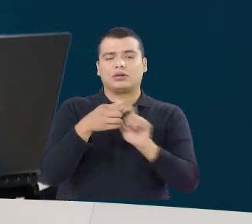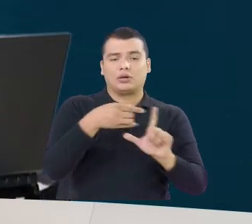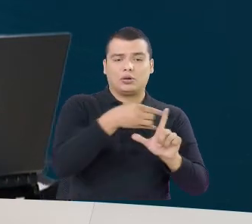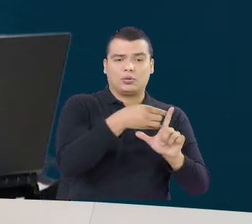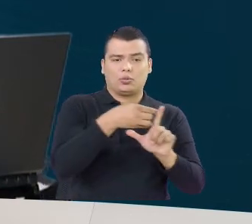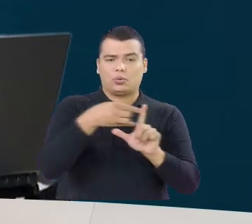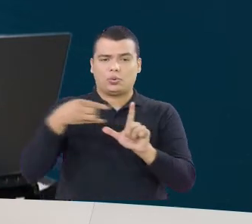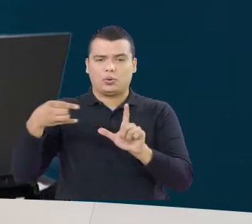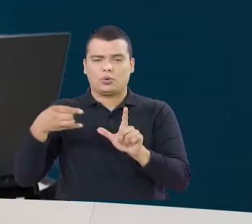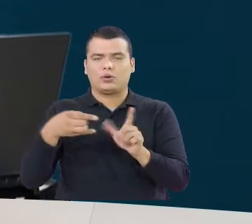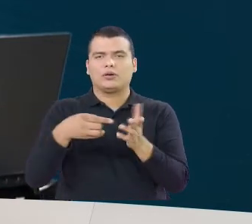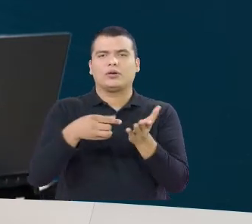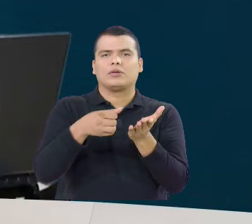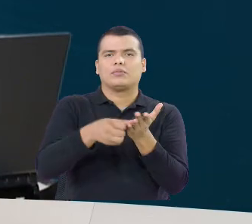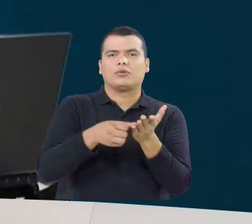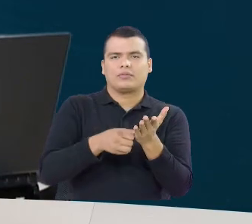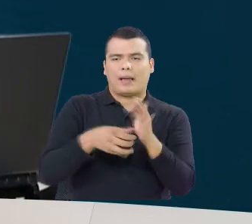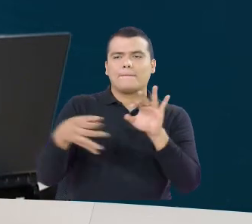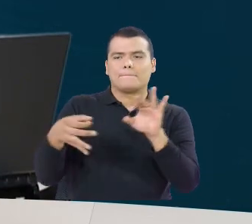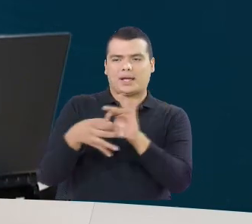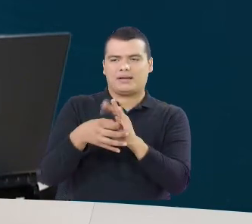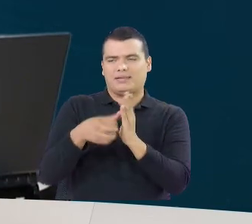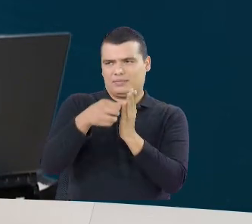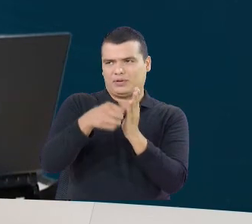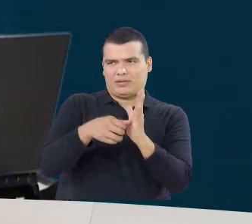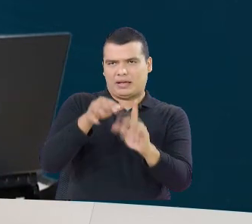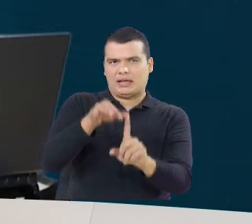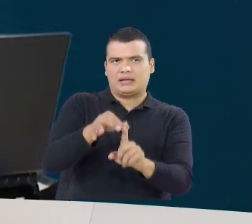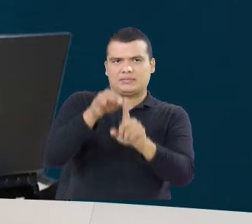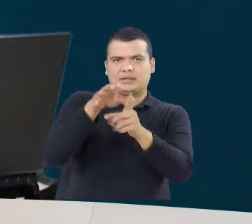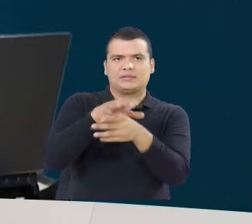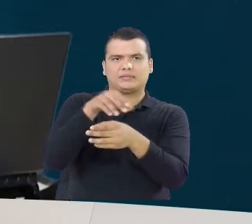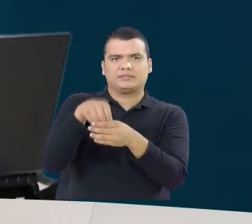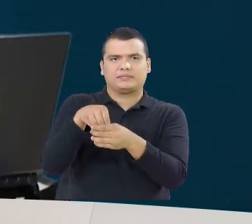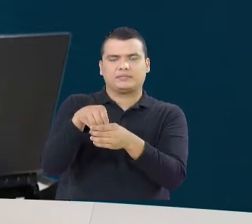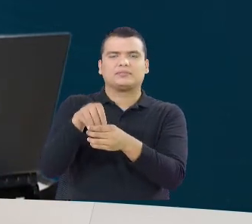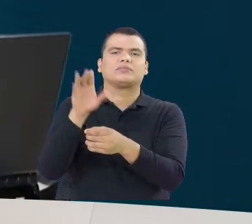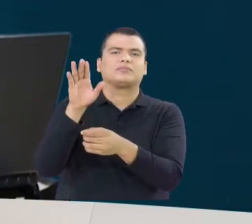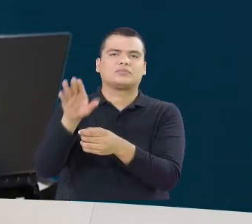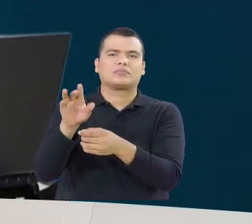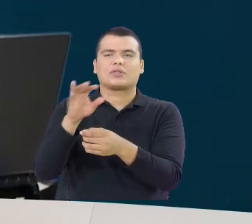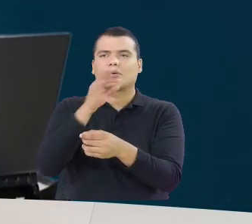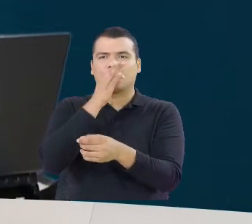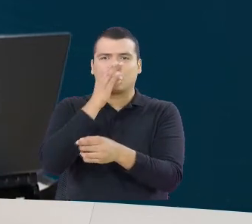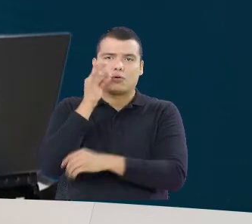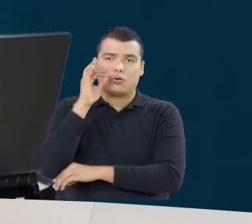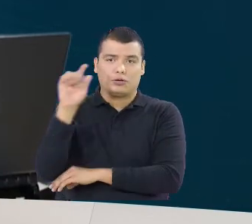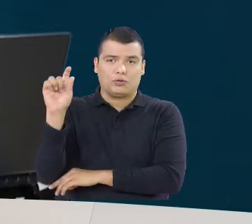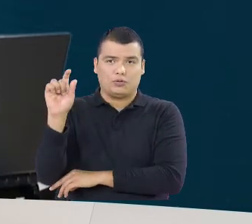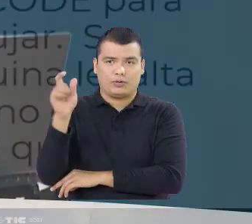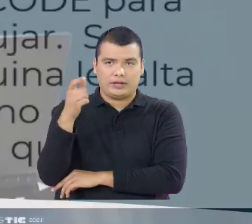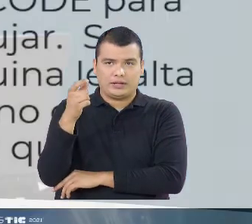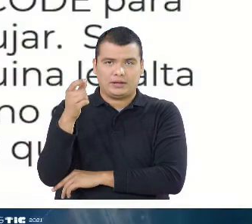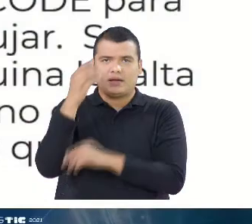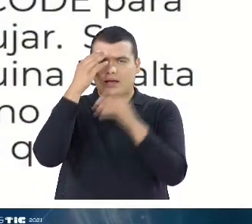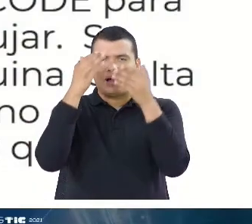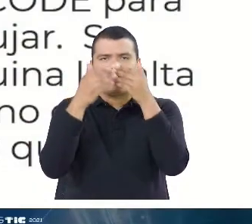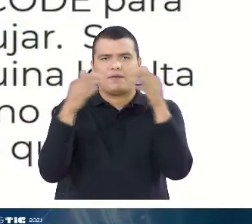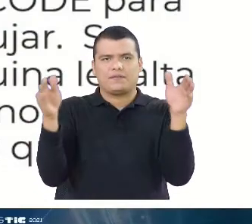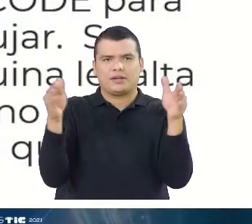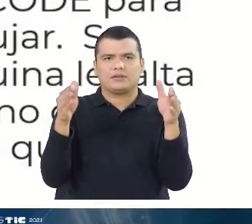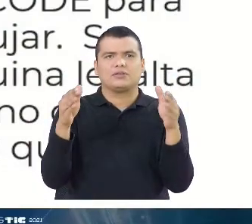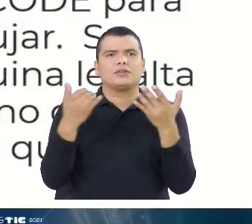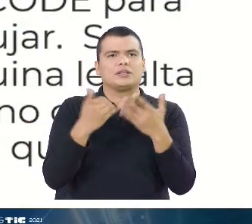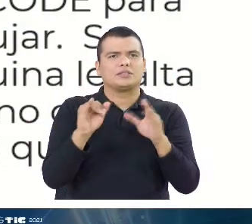necesita un programa que se llama Inkscape, que ese programa es de código abierto. En Tablebot yo